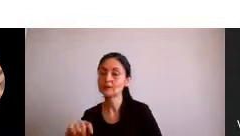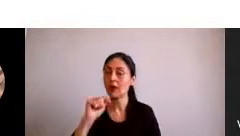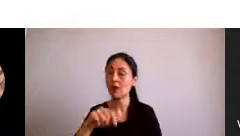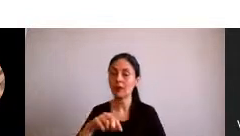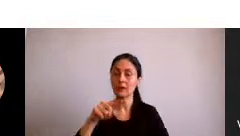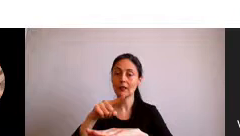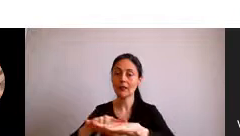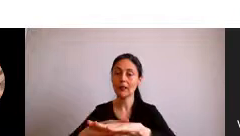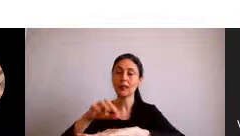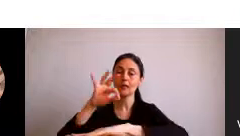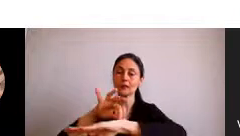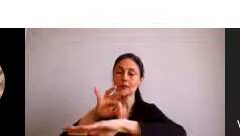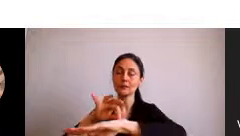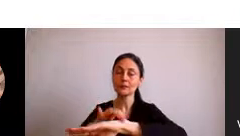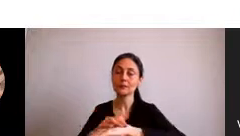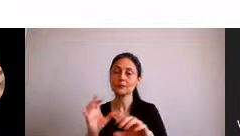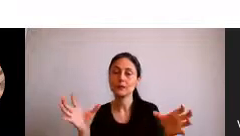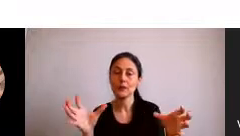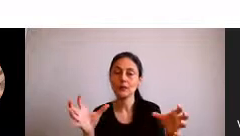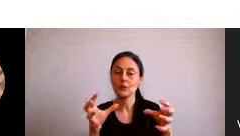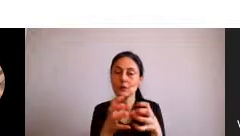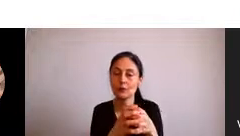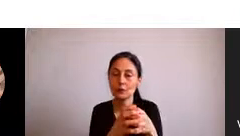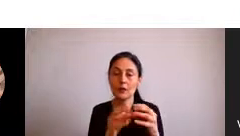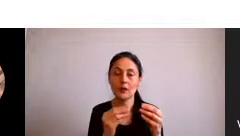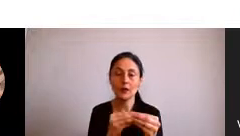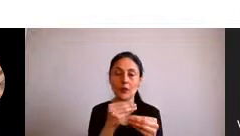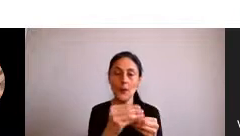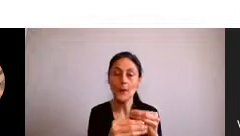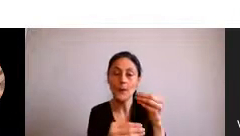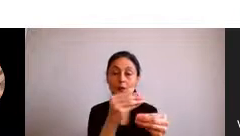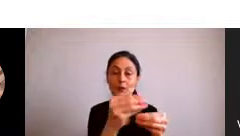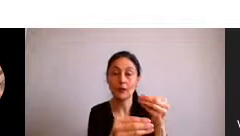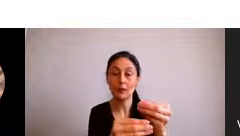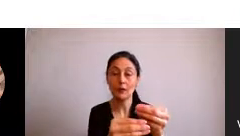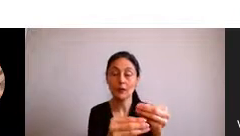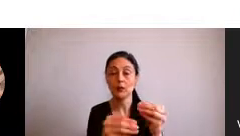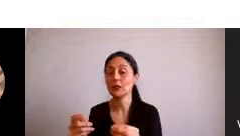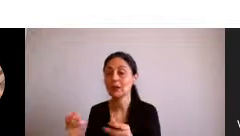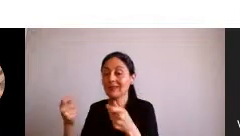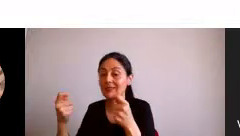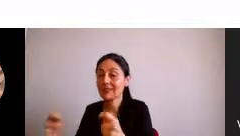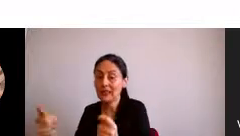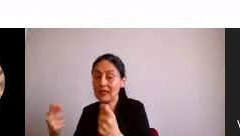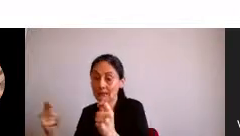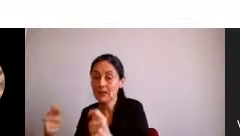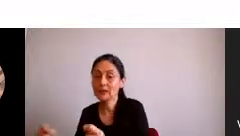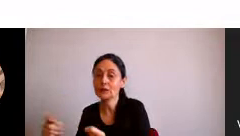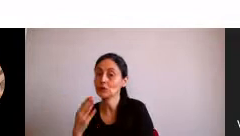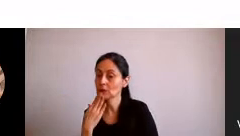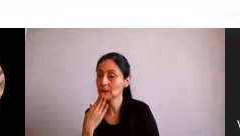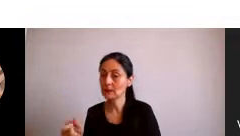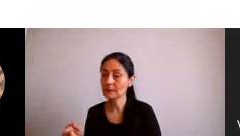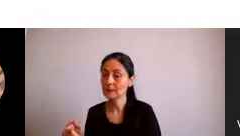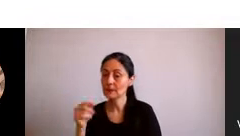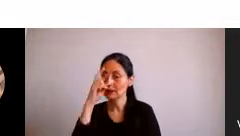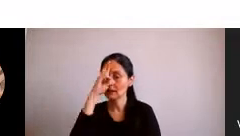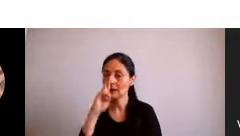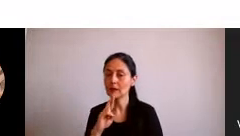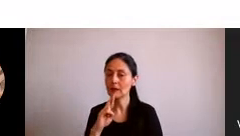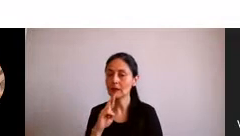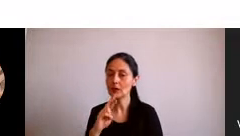médico forma parte de procedimientos y también es parte de tratamientos. Por lo tanto, de alguna manera, el rol del tecnólogo médico no